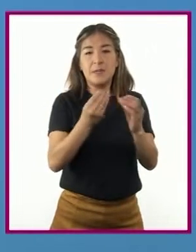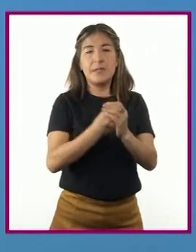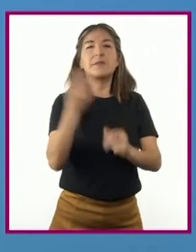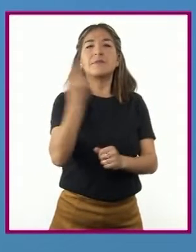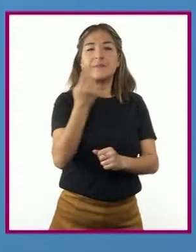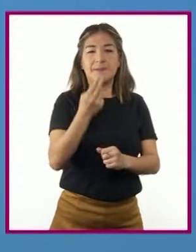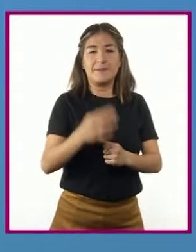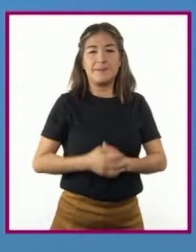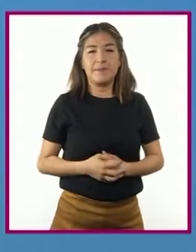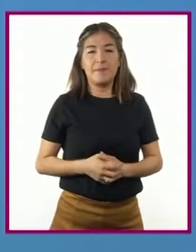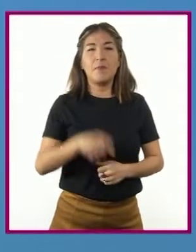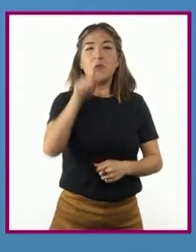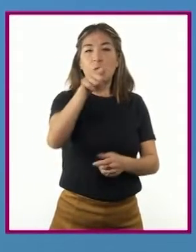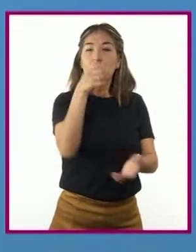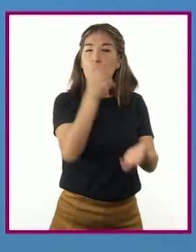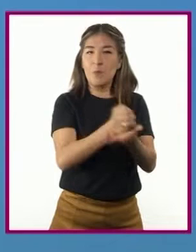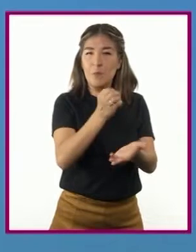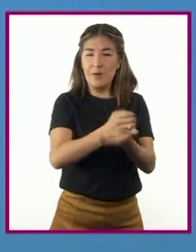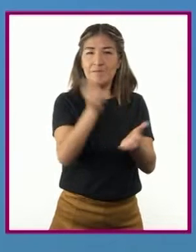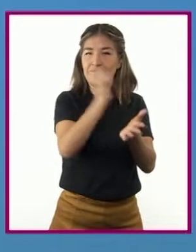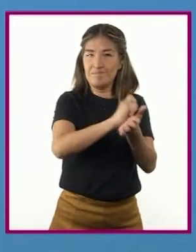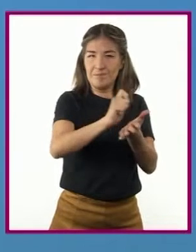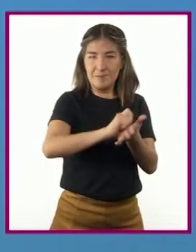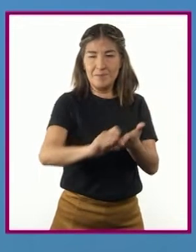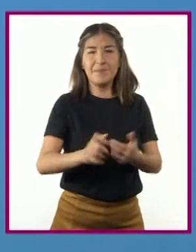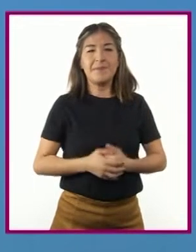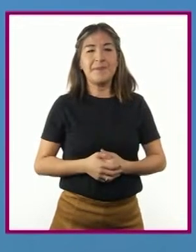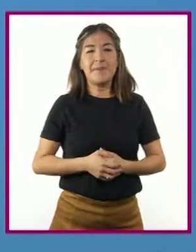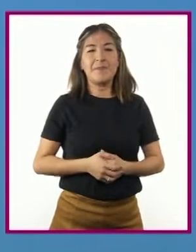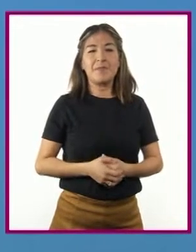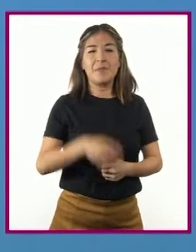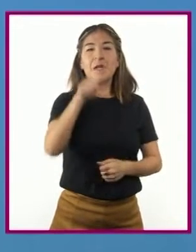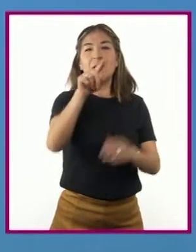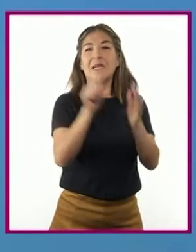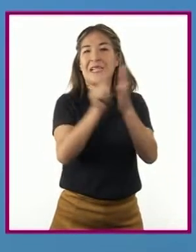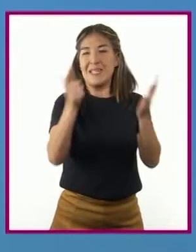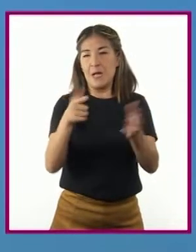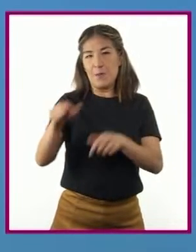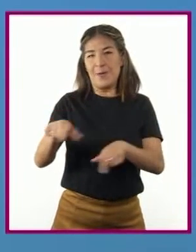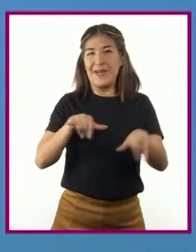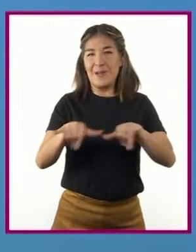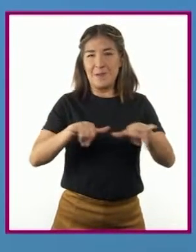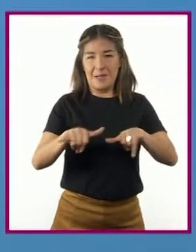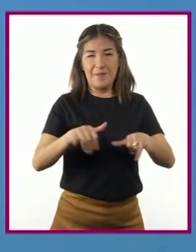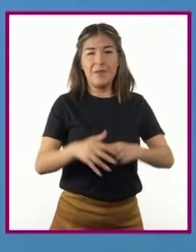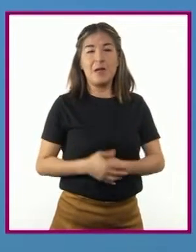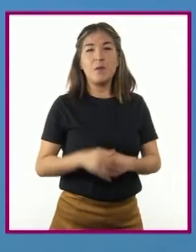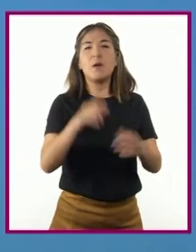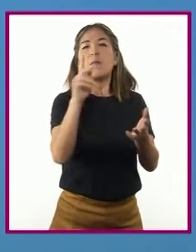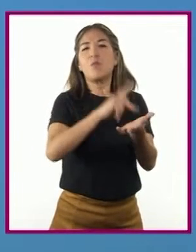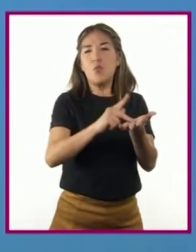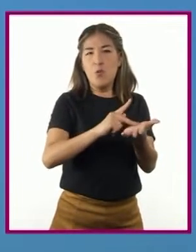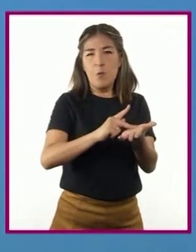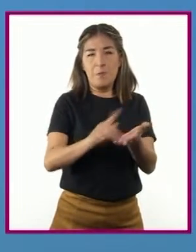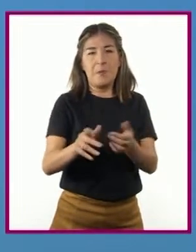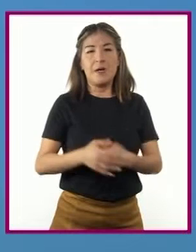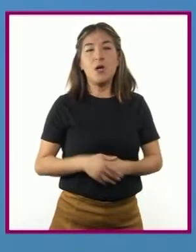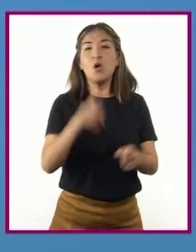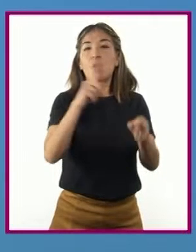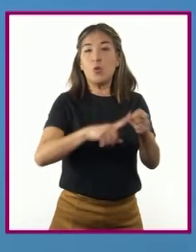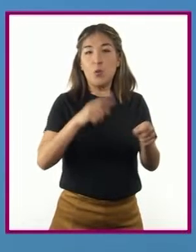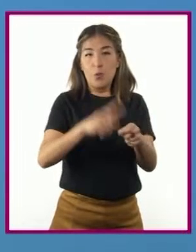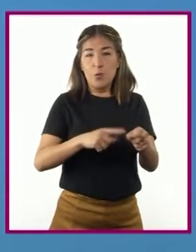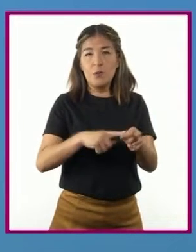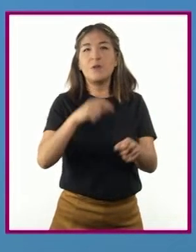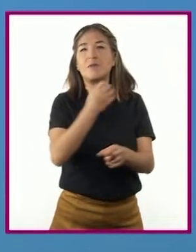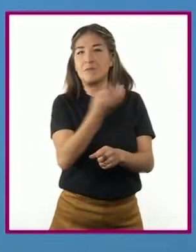vamos a necesitar cuaderno de notas, libro de texto de geografía, bolígrafos, colores